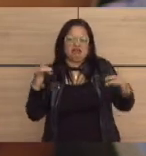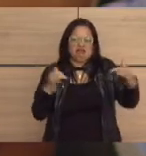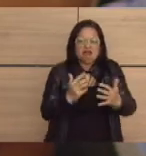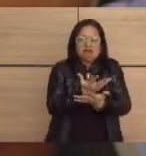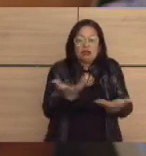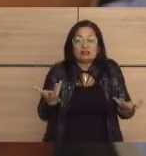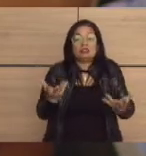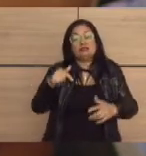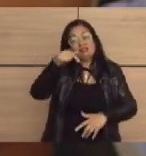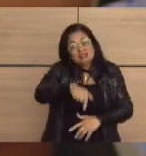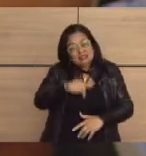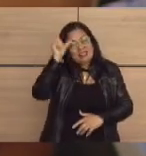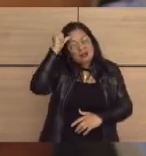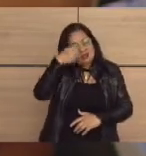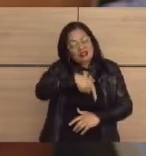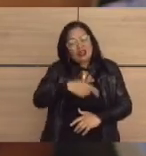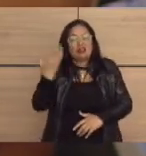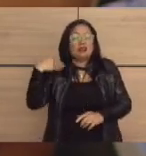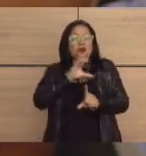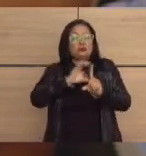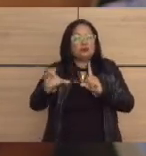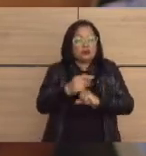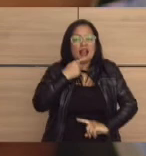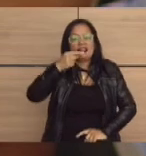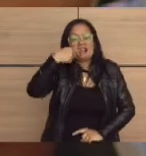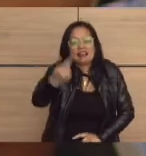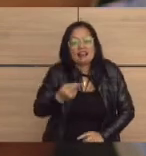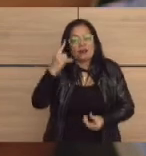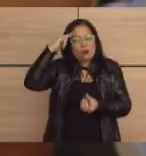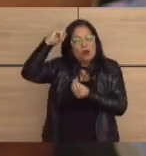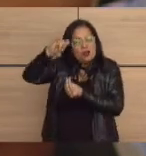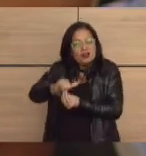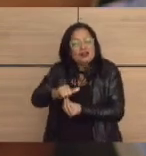culturas, lenguas, ritos, mitologías,